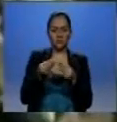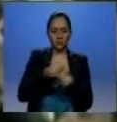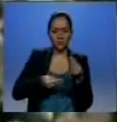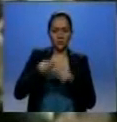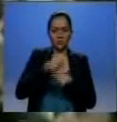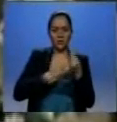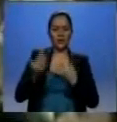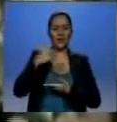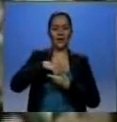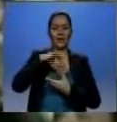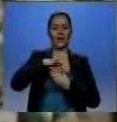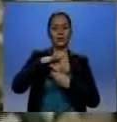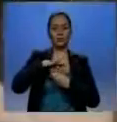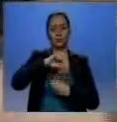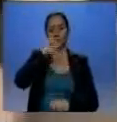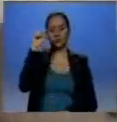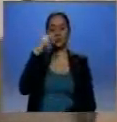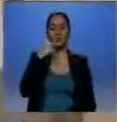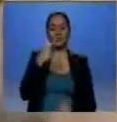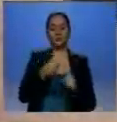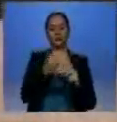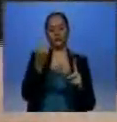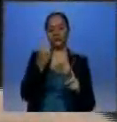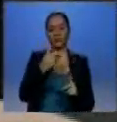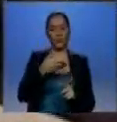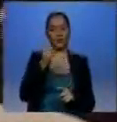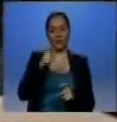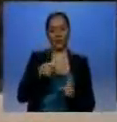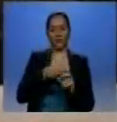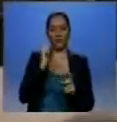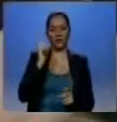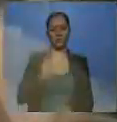cargo. Rousseff está acusada de violar las leyes fiscales y manipular las finanzas